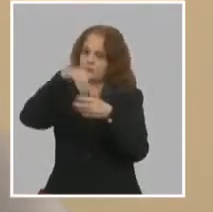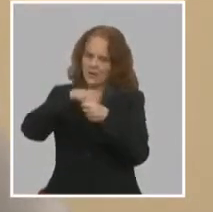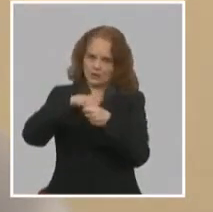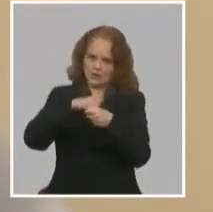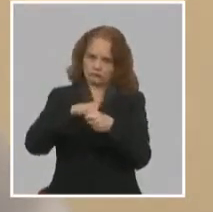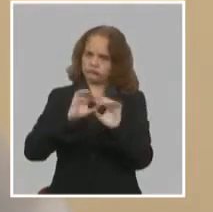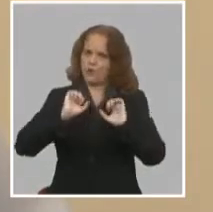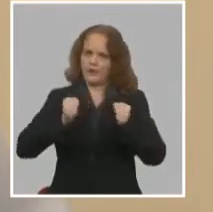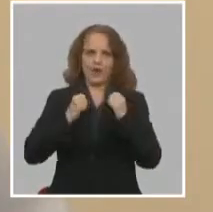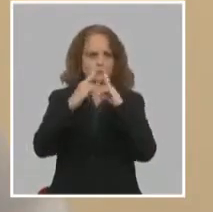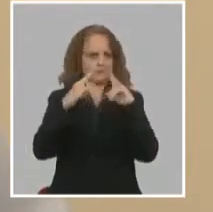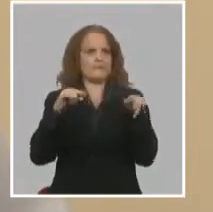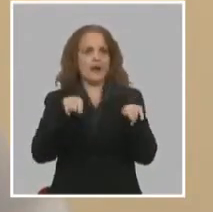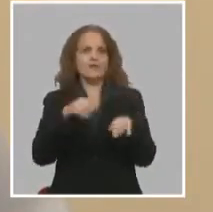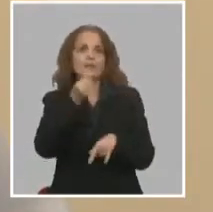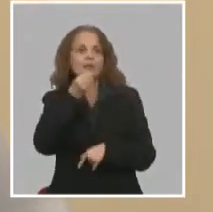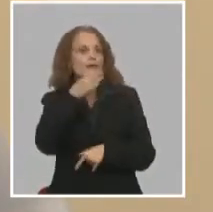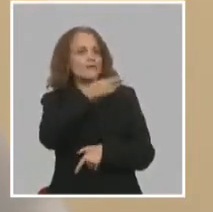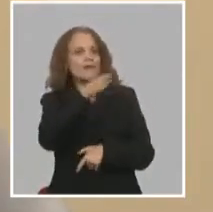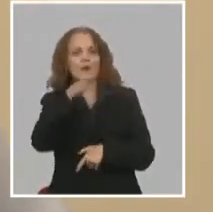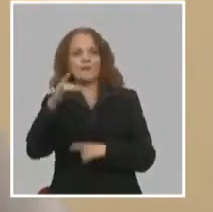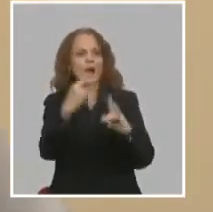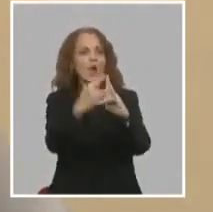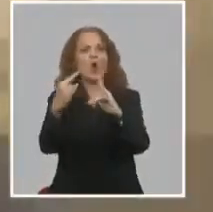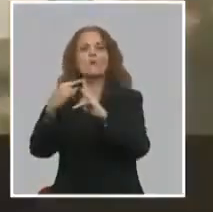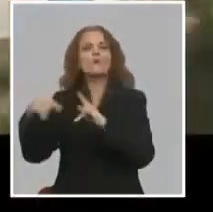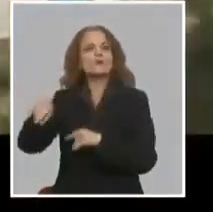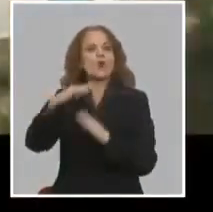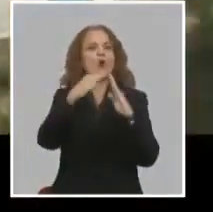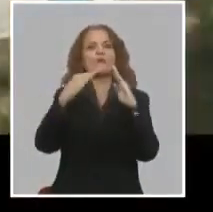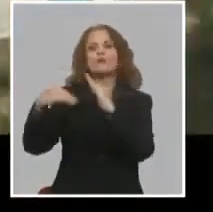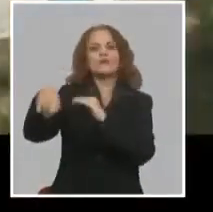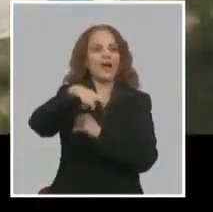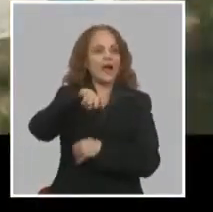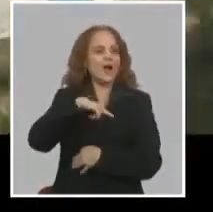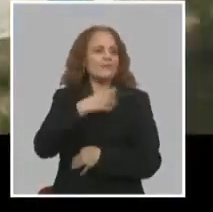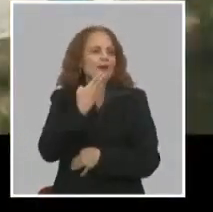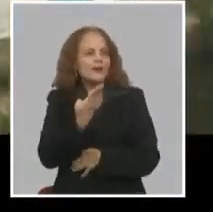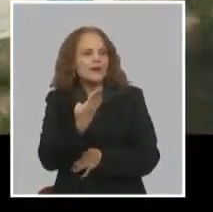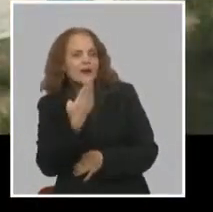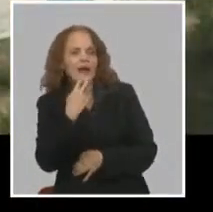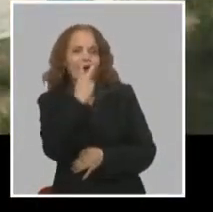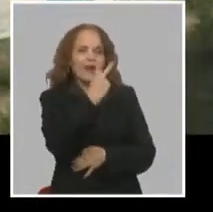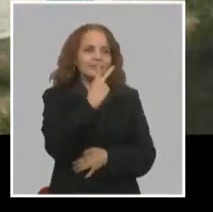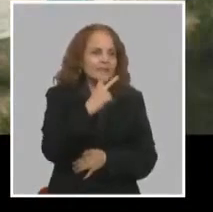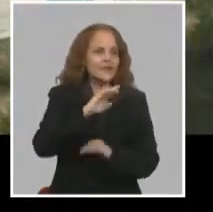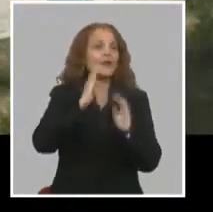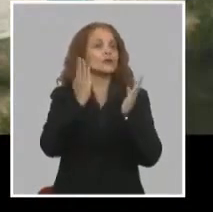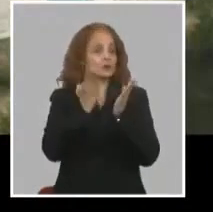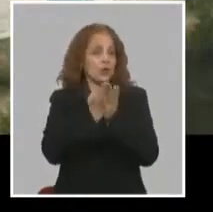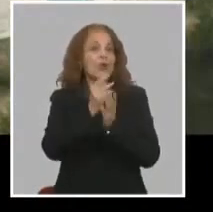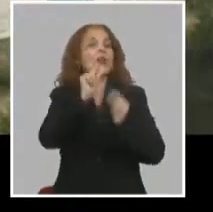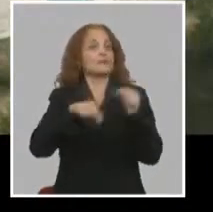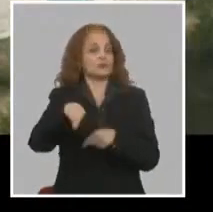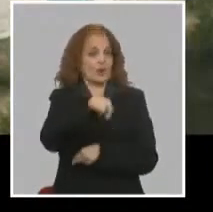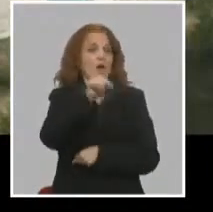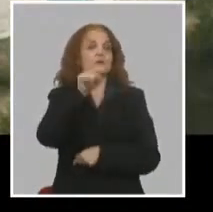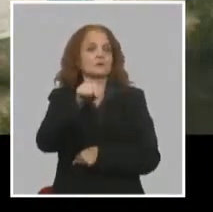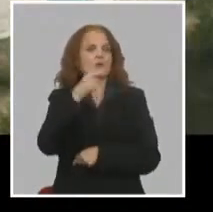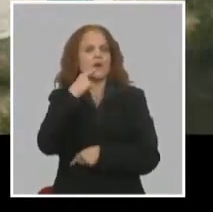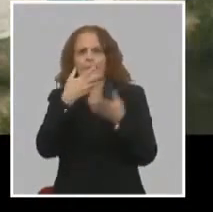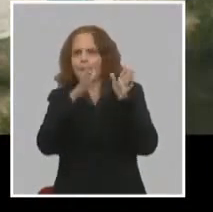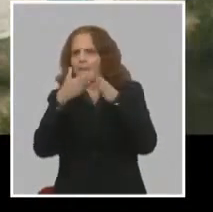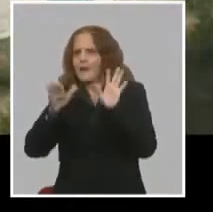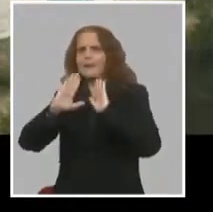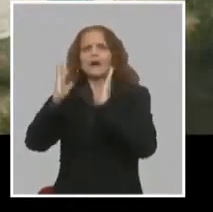de campaña, que es intervenir en las comunidades, ofrecer trabajo comunitario para abrir el diapasón de todos los niveles de la intervención, desde